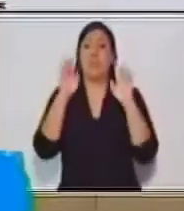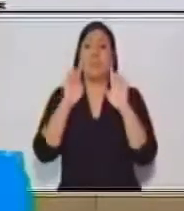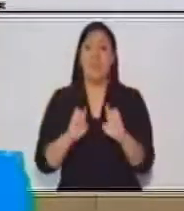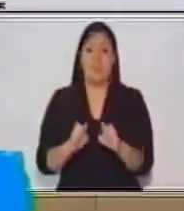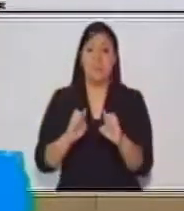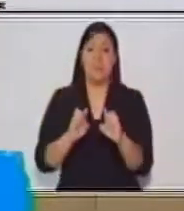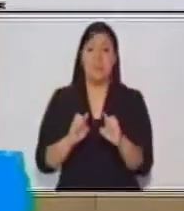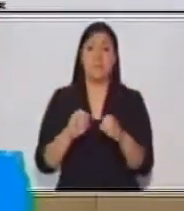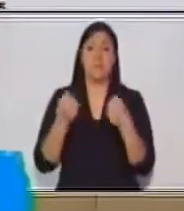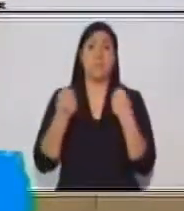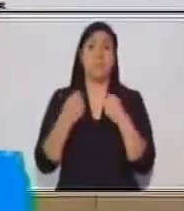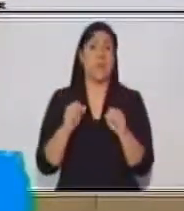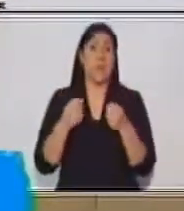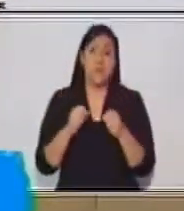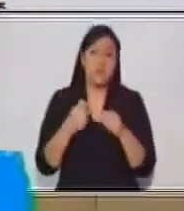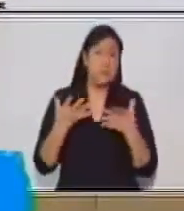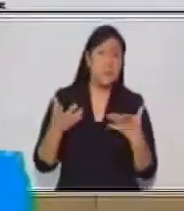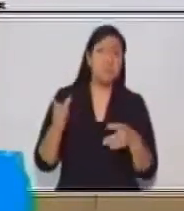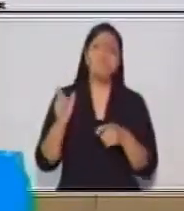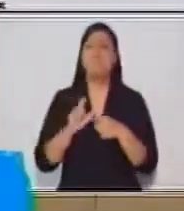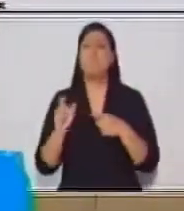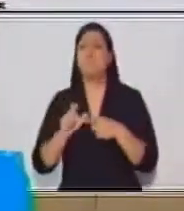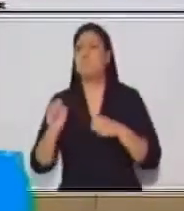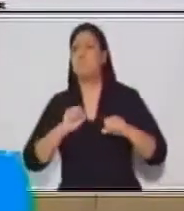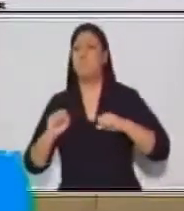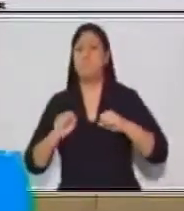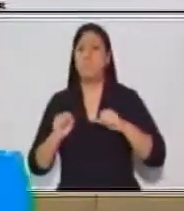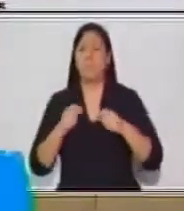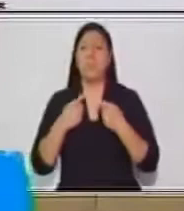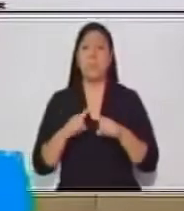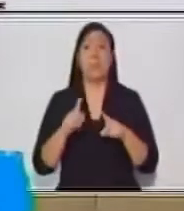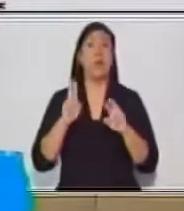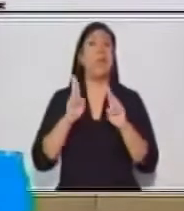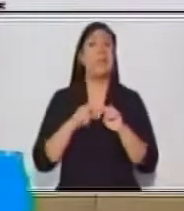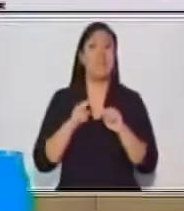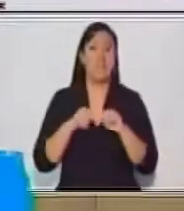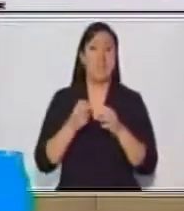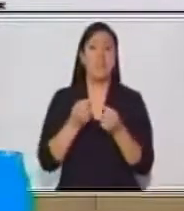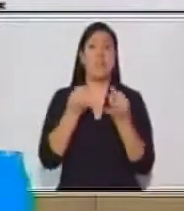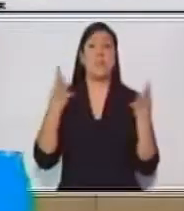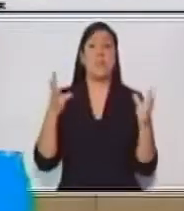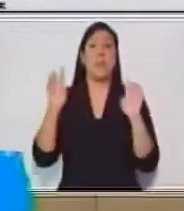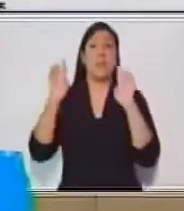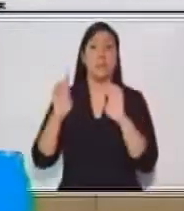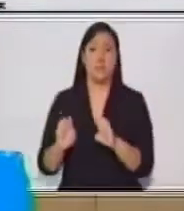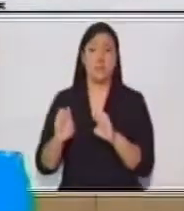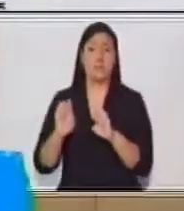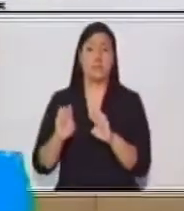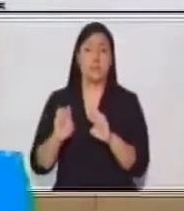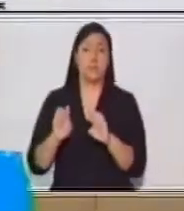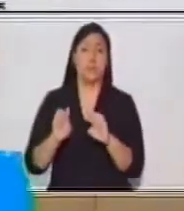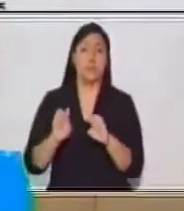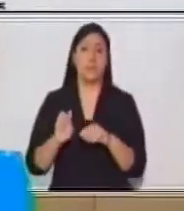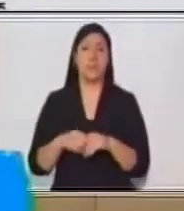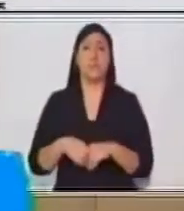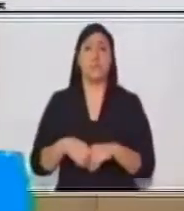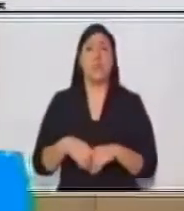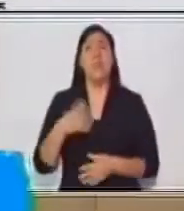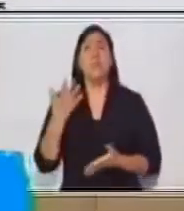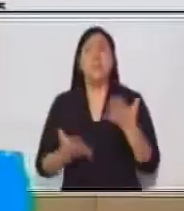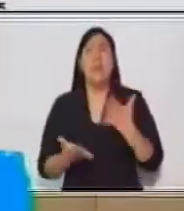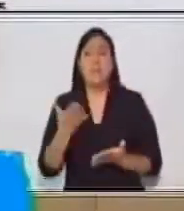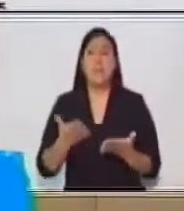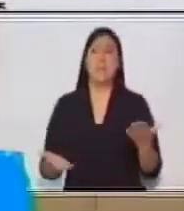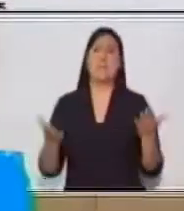tardan en terminar los recursos, la cantidad de personas, ¿verdad?, que están consumiendo un